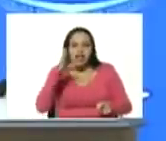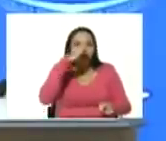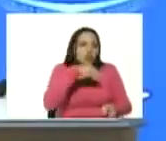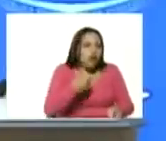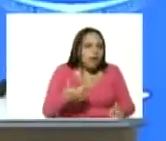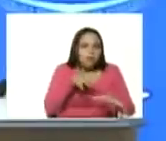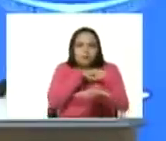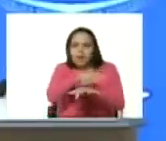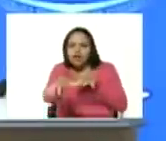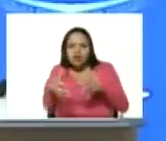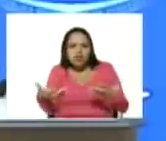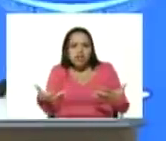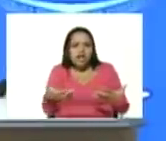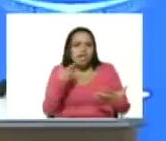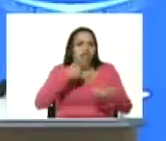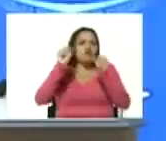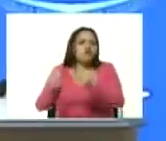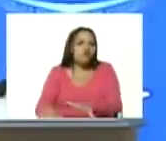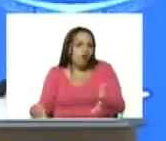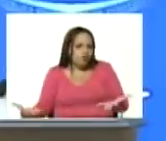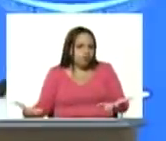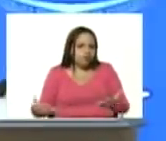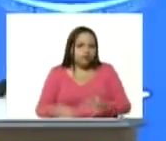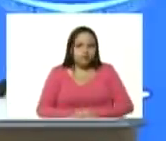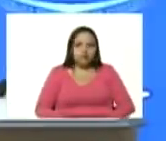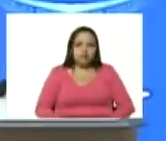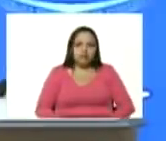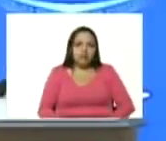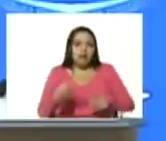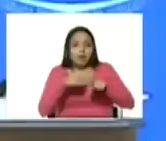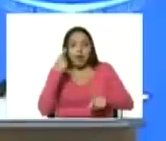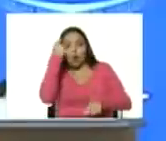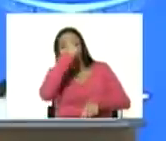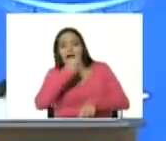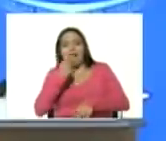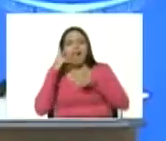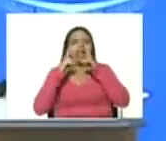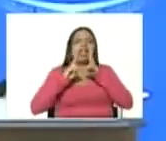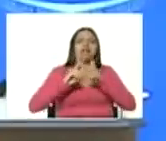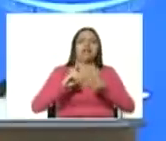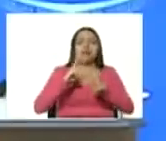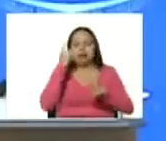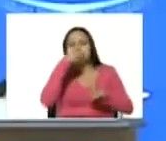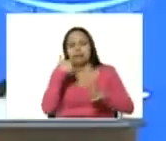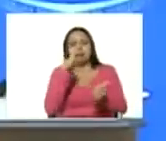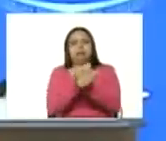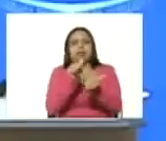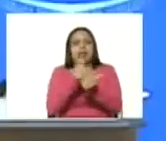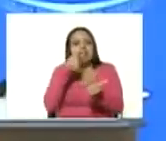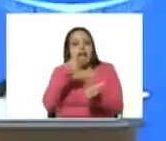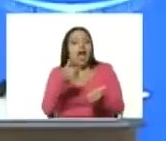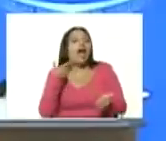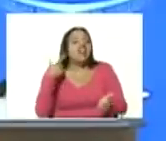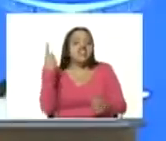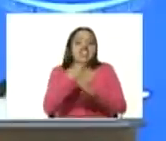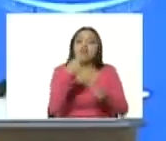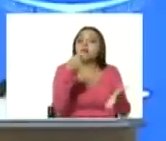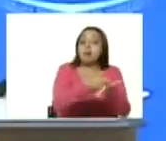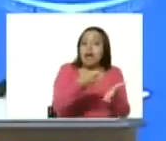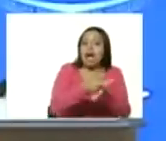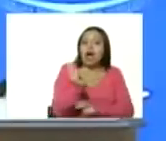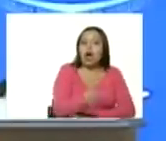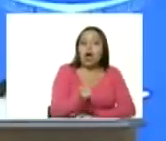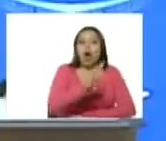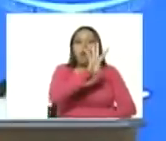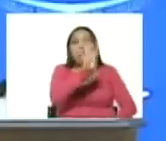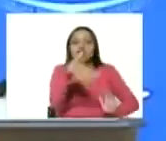inmensa mayoría de ellos renunció, pero con su cara muy lavada, Vergara les dice a los FARC, mire, tienen que pagarle a los magistrados